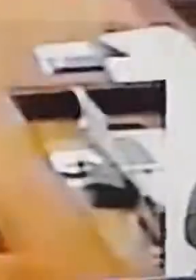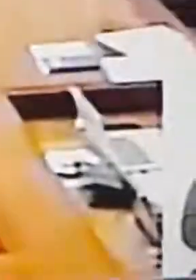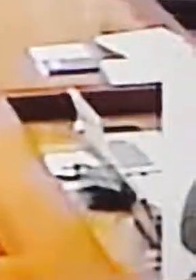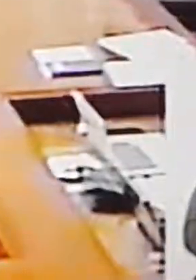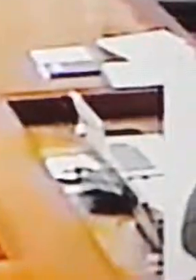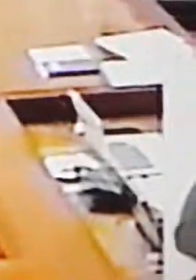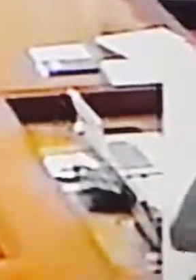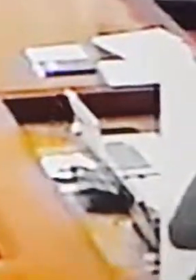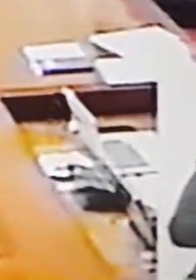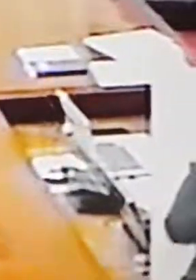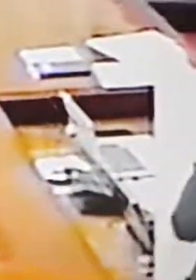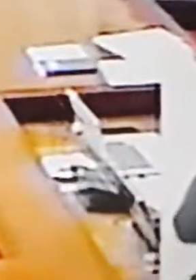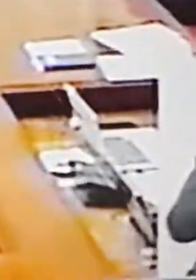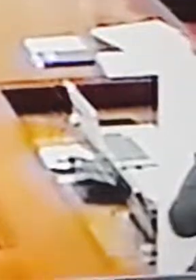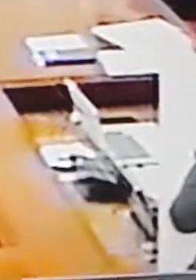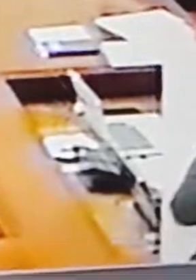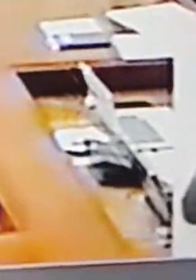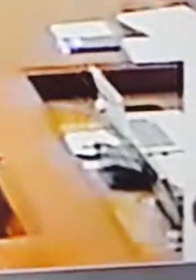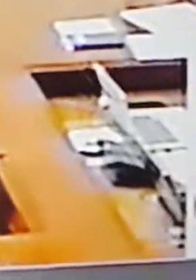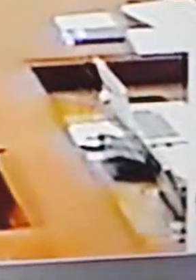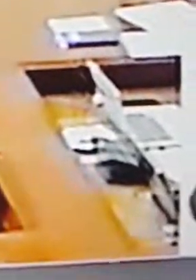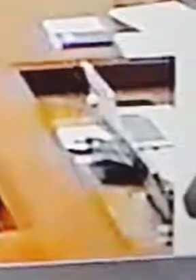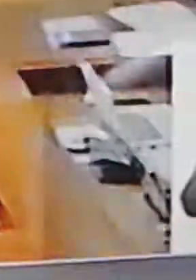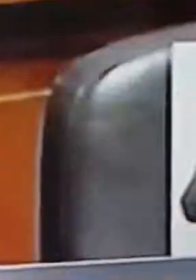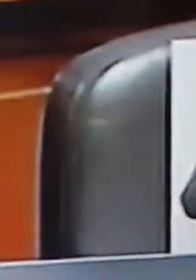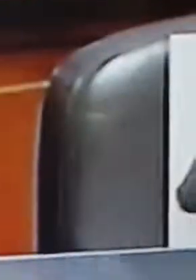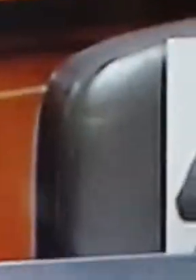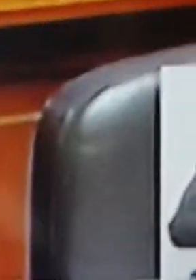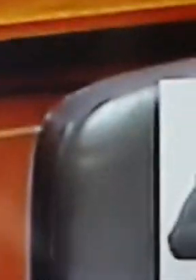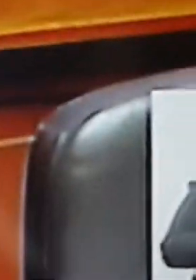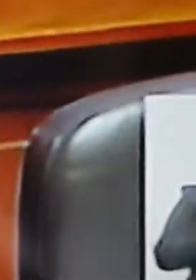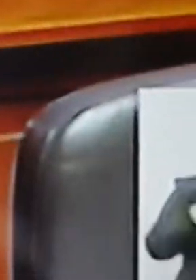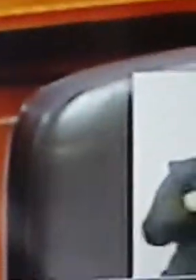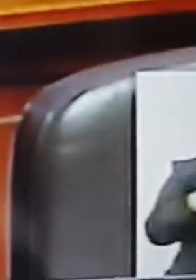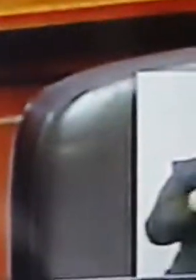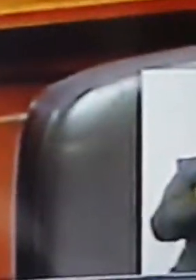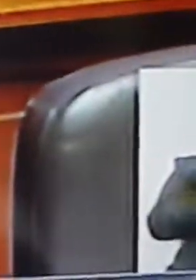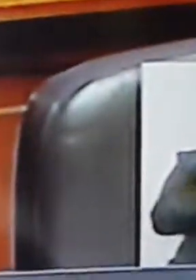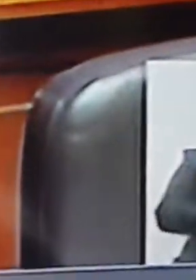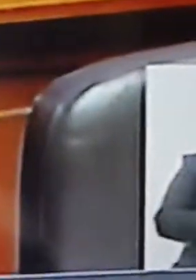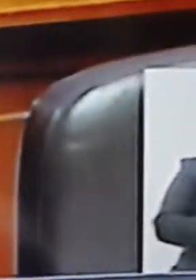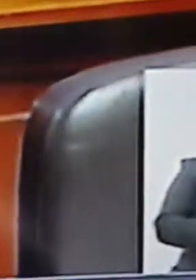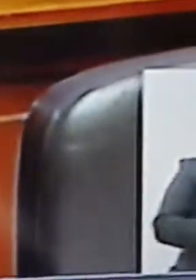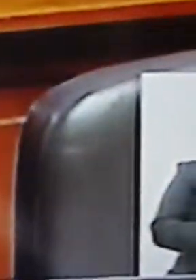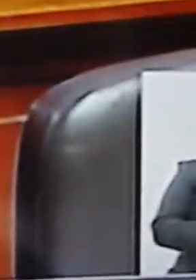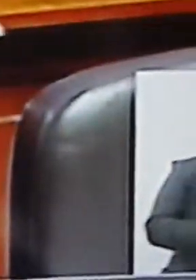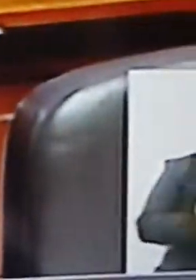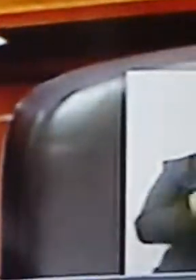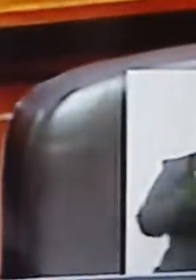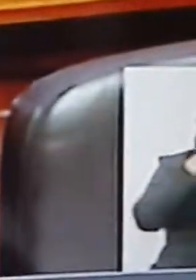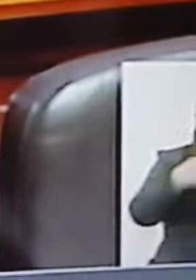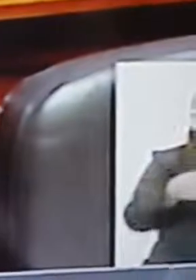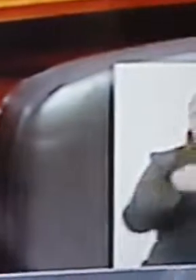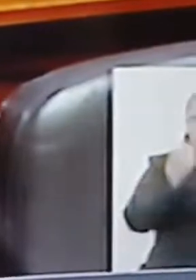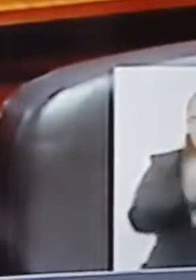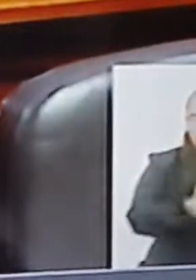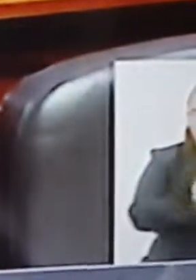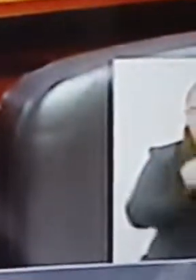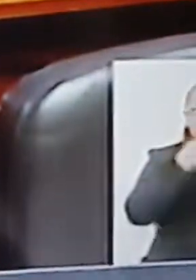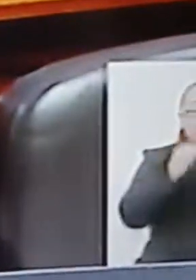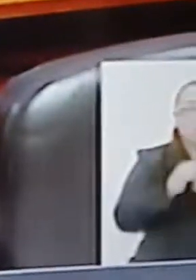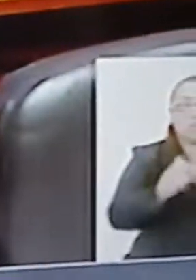Nosotros en Lambayeque tuvimos una experiencia, presidente, que se va a repetir seguramente con este proceso, que vamos, con esta ley que vamos a aprobar. Yo